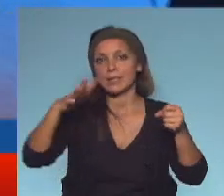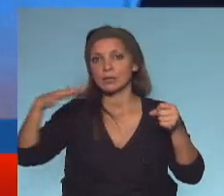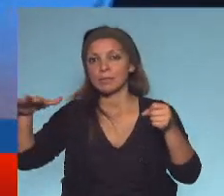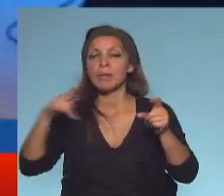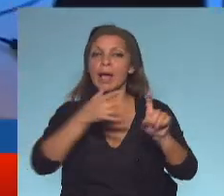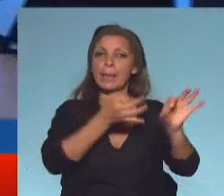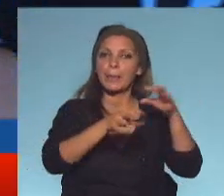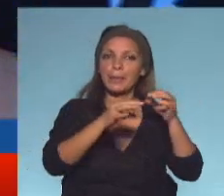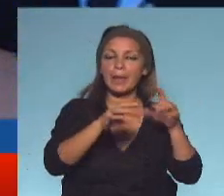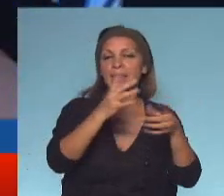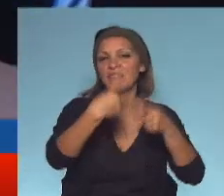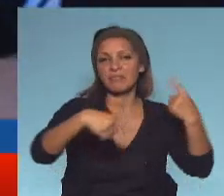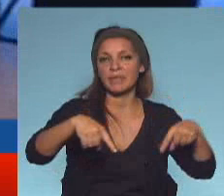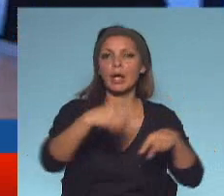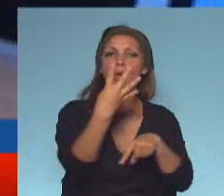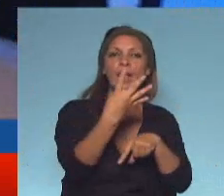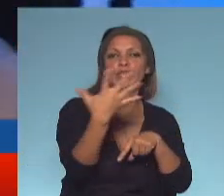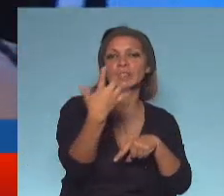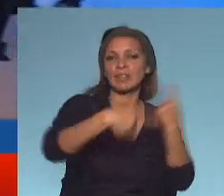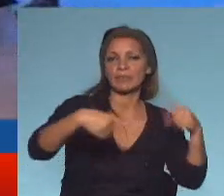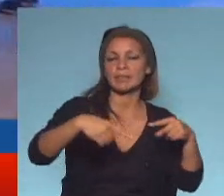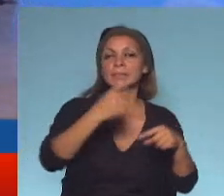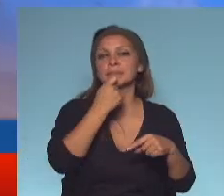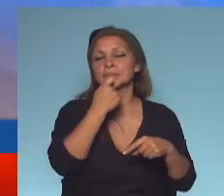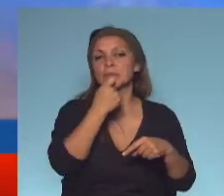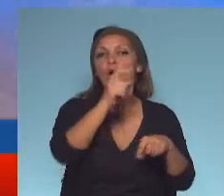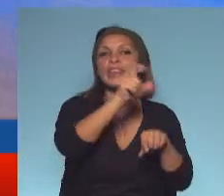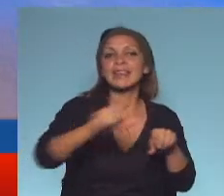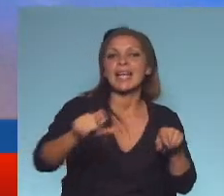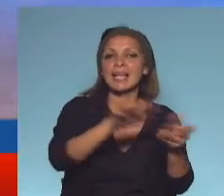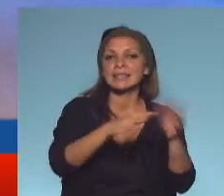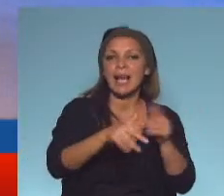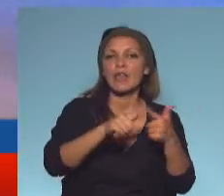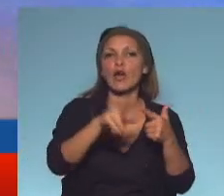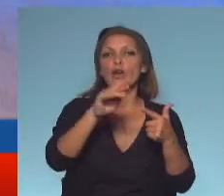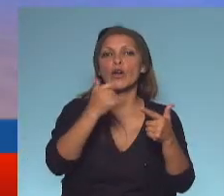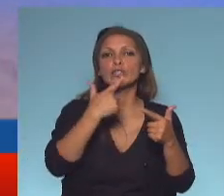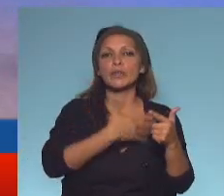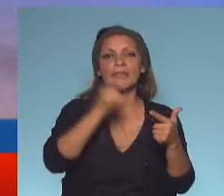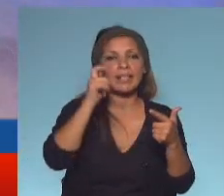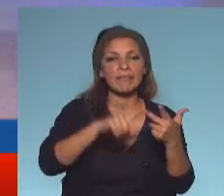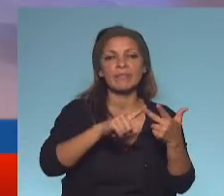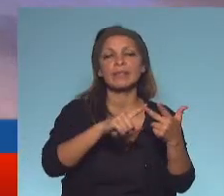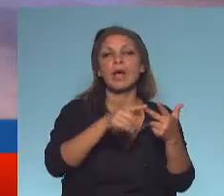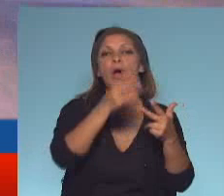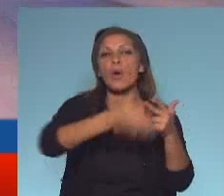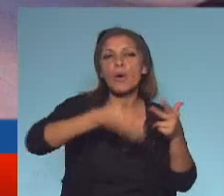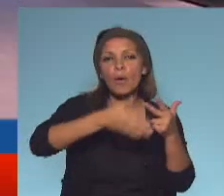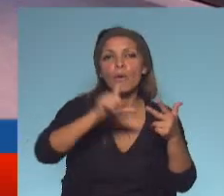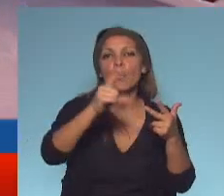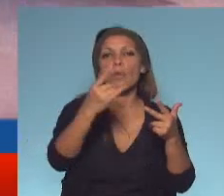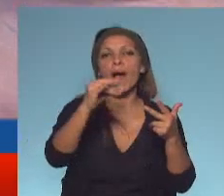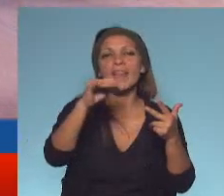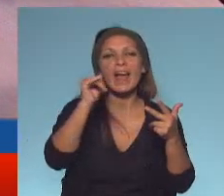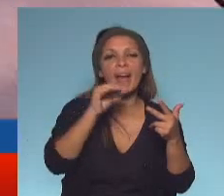5 cortes de carne, incluido tira de asado, roast beef, carnaza para olla y cuadrada para milanesa, y acá los precios van a ser incluso